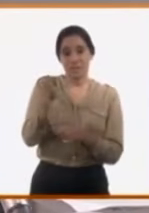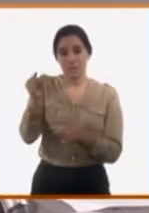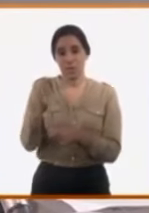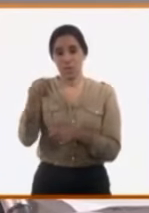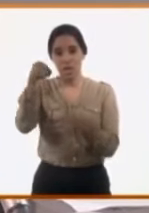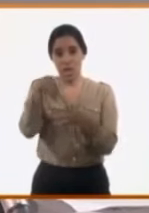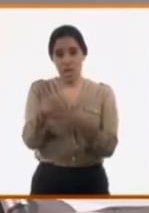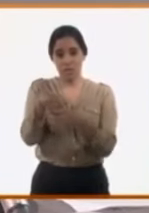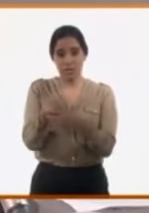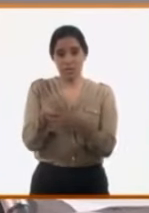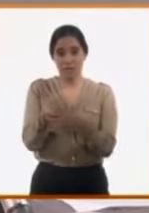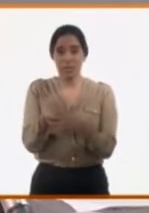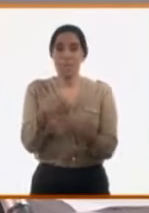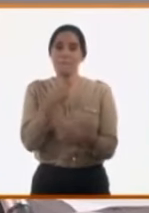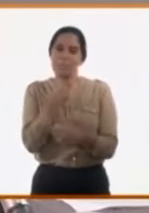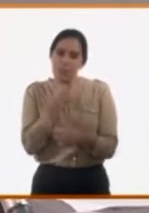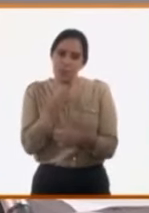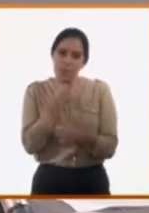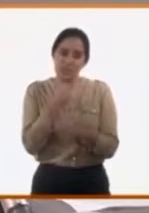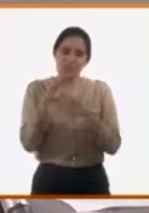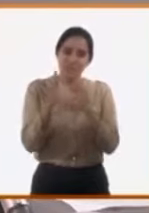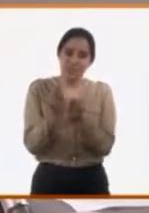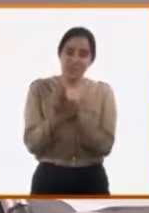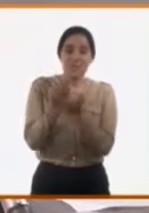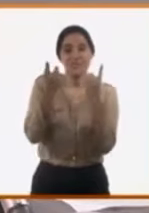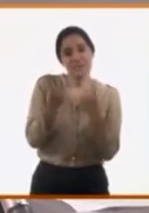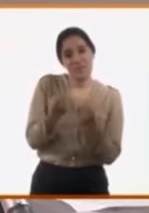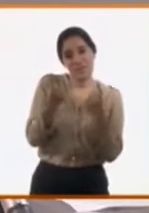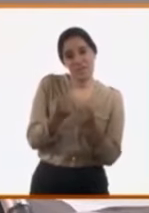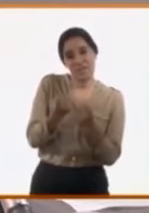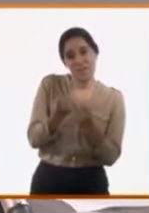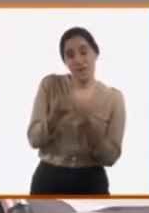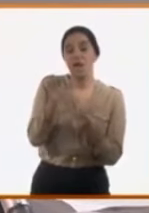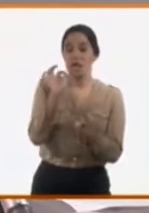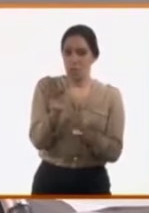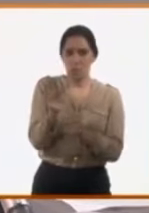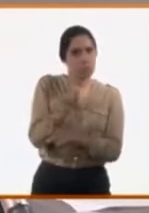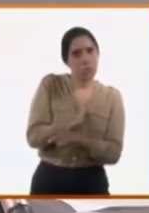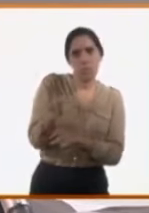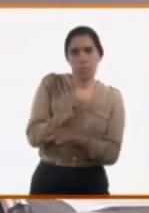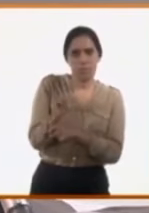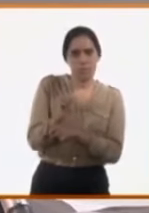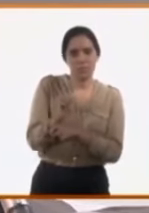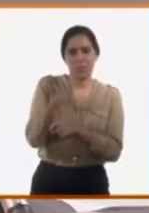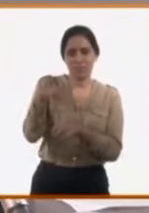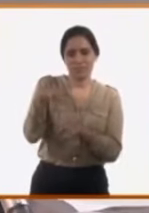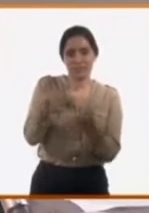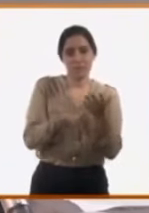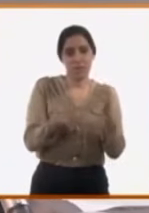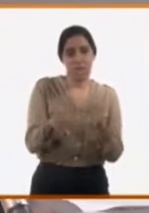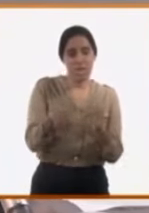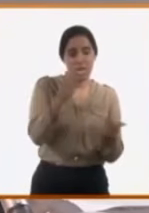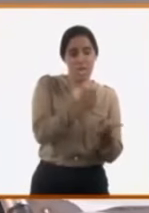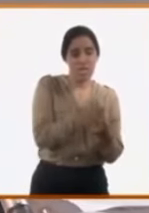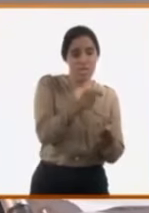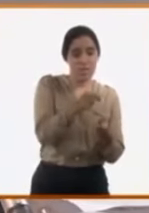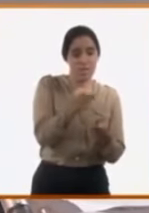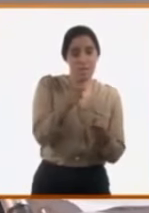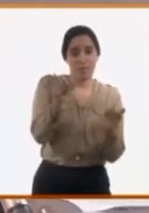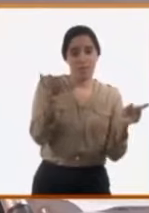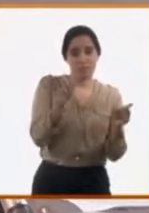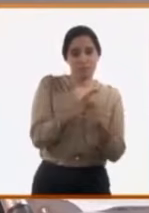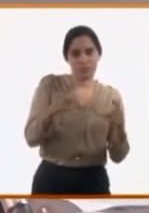donde más falta hace que se estudie medicina la coan así pasaba en Pinal de Río los de la cabecera provincial cogían más y los de sandino por ejemplo que